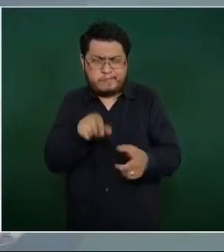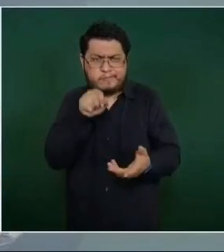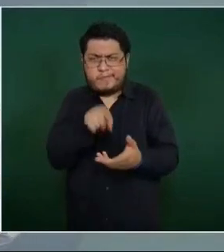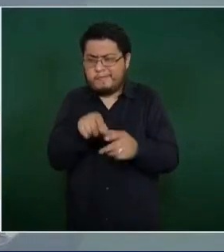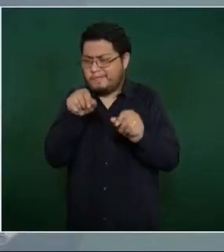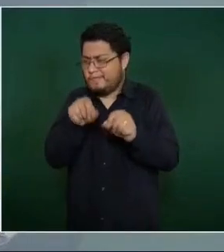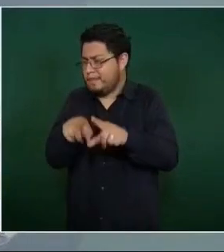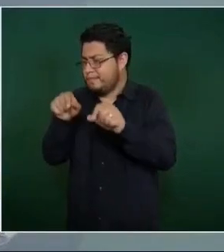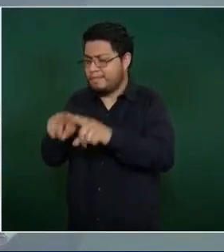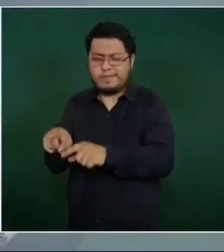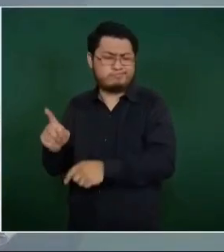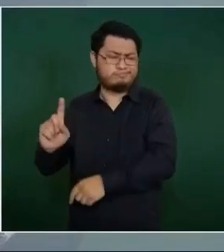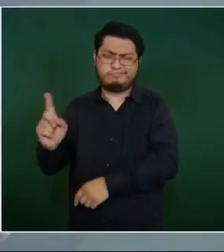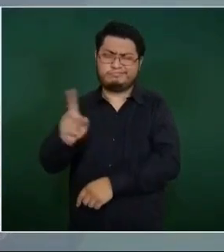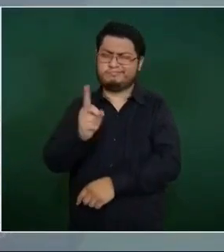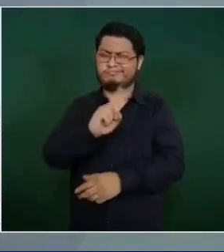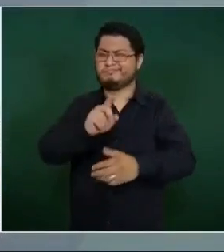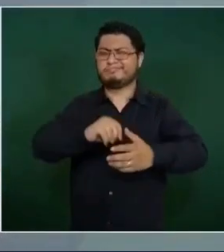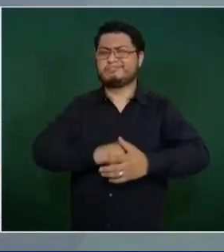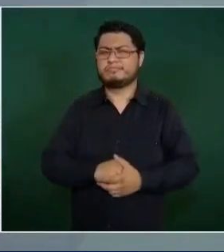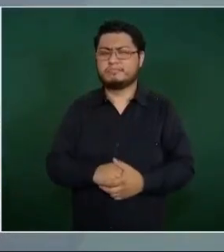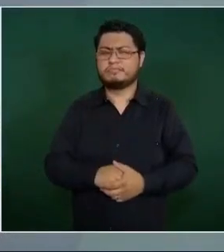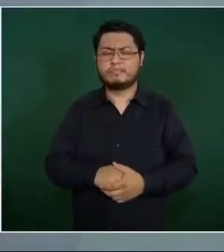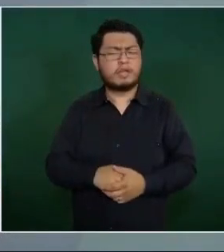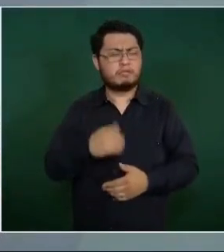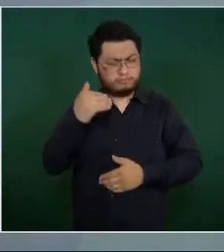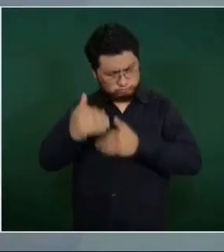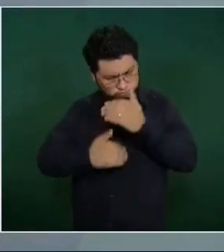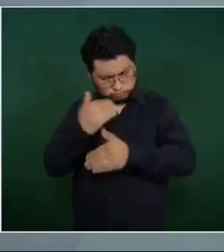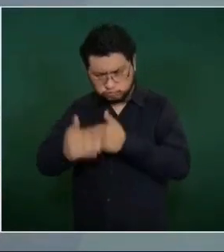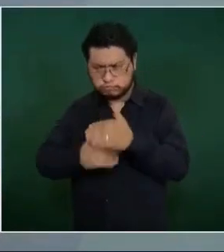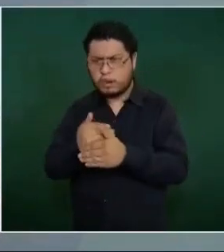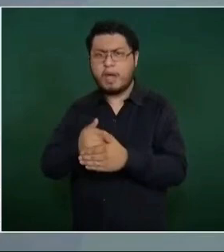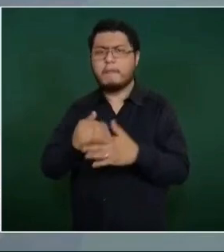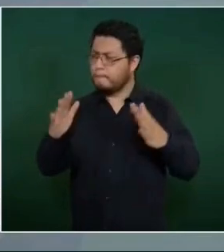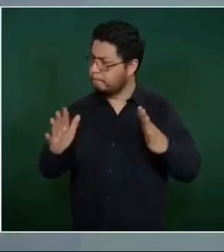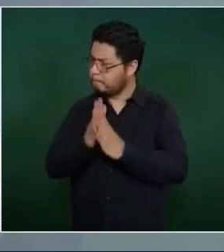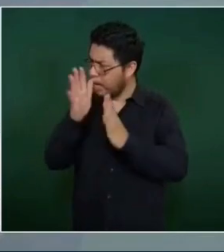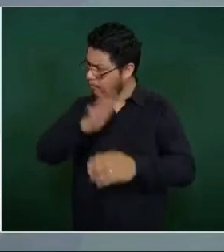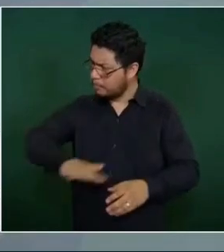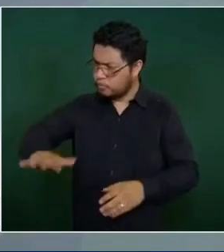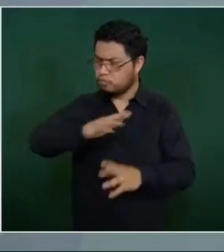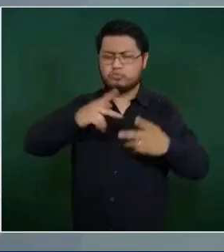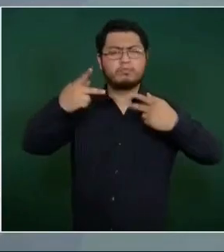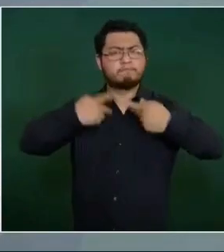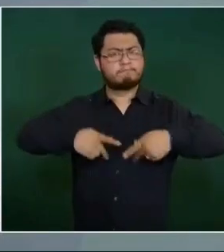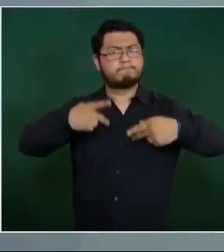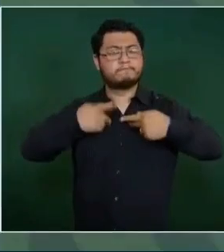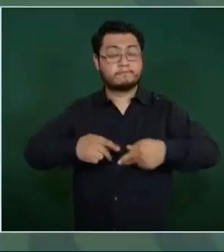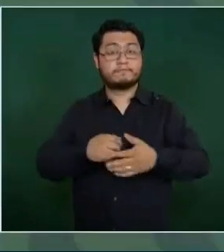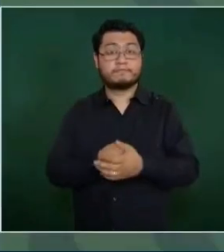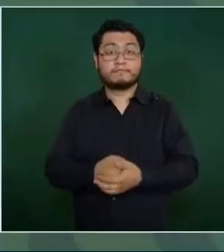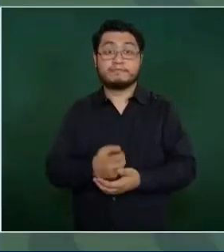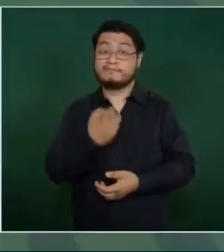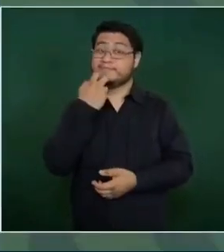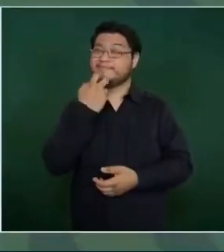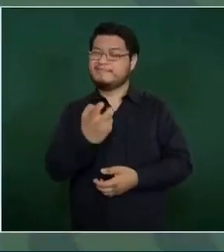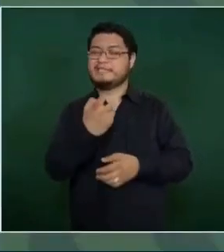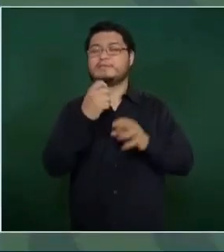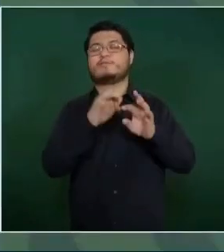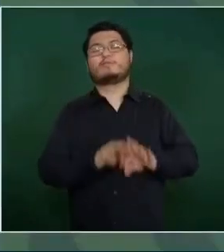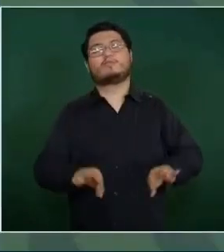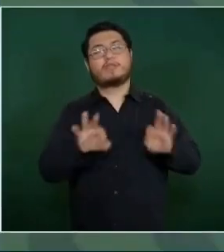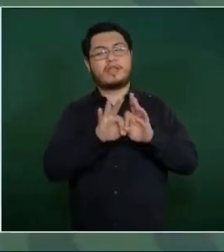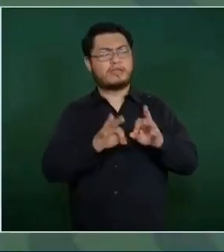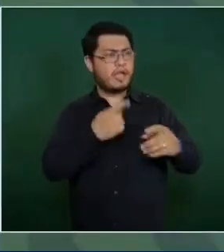representativa, sino avanzar hacia la democracia participativa. Por eso la importancia de las consultas,